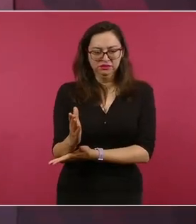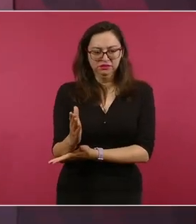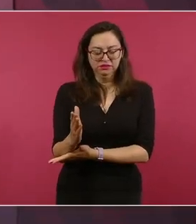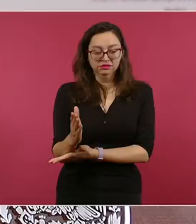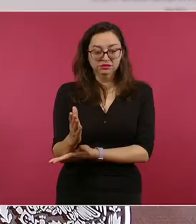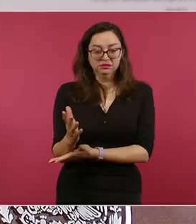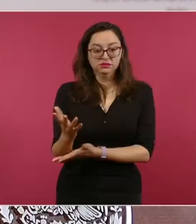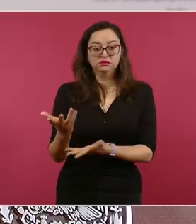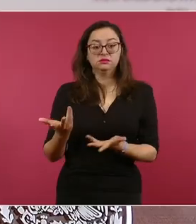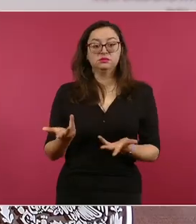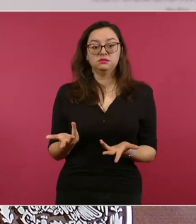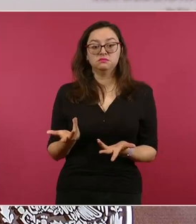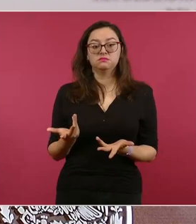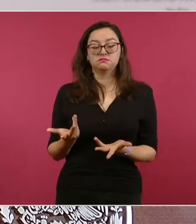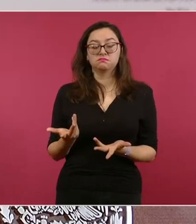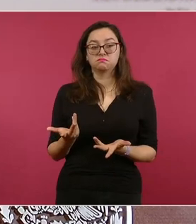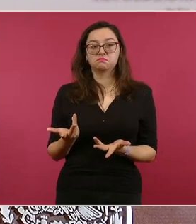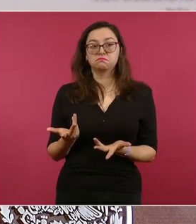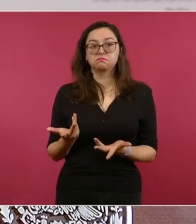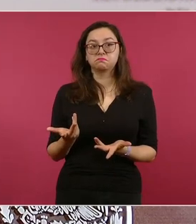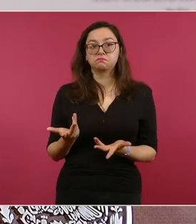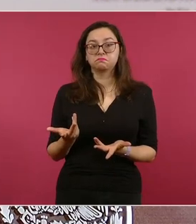esta magnitud,